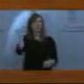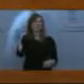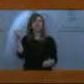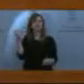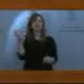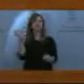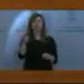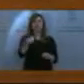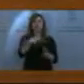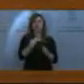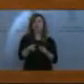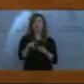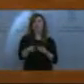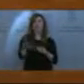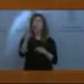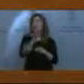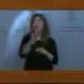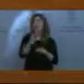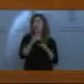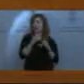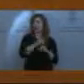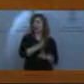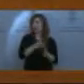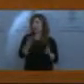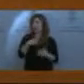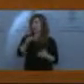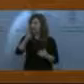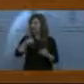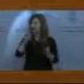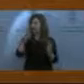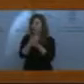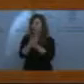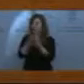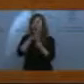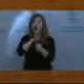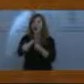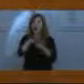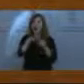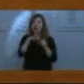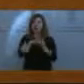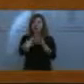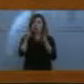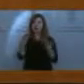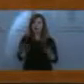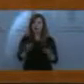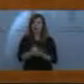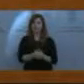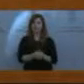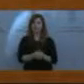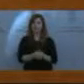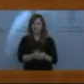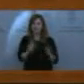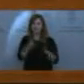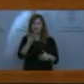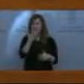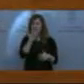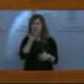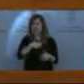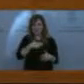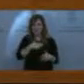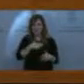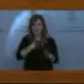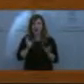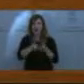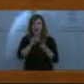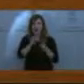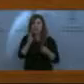investigación científica deportiva. Ya le explicaré después en qué ámbito lo quiero dejar esto claro, porque esto lo voy a ampliar. Pero si vamos a la que para mí, para el Grupo